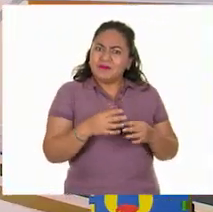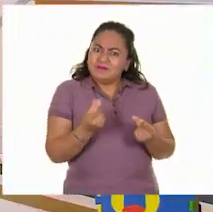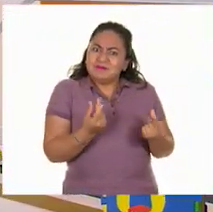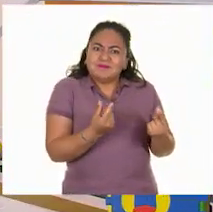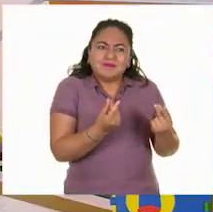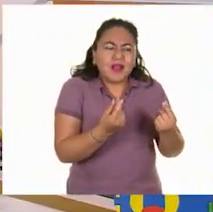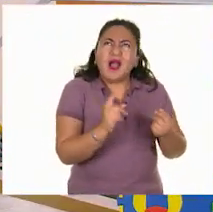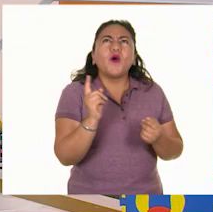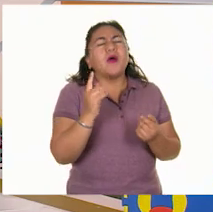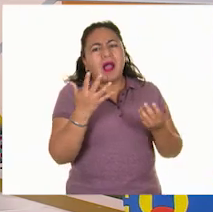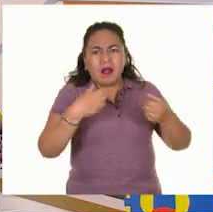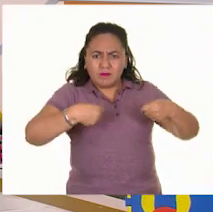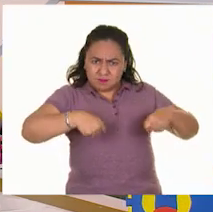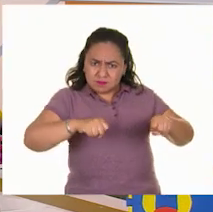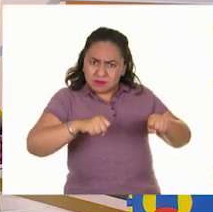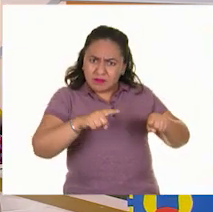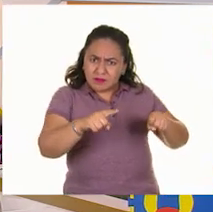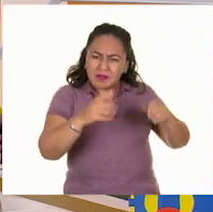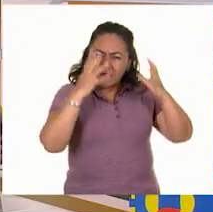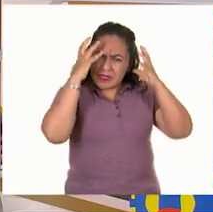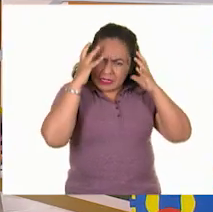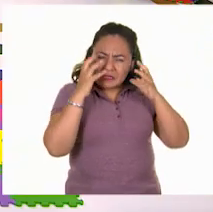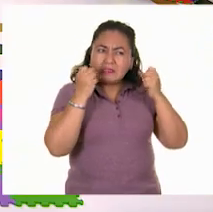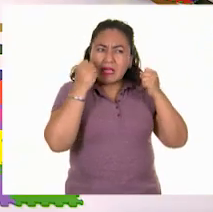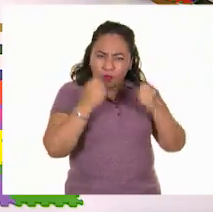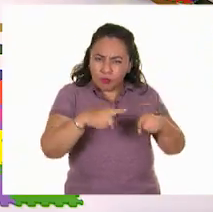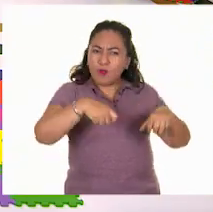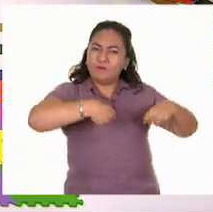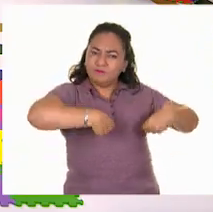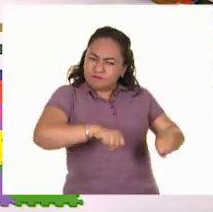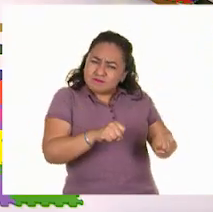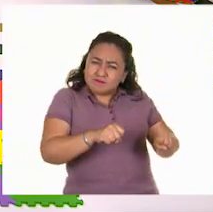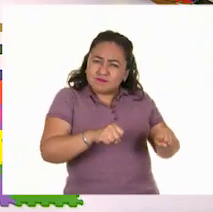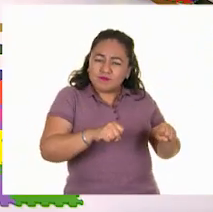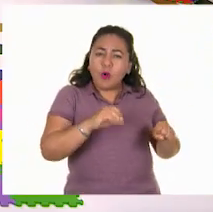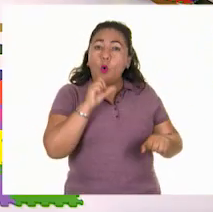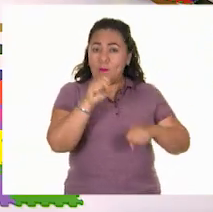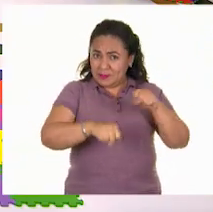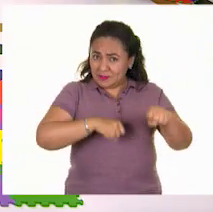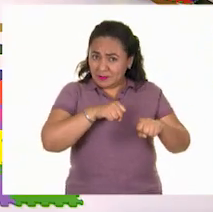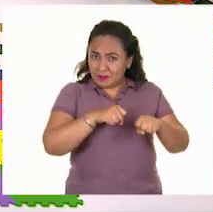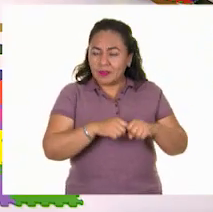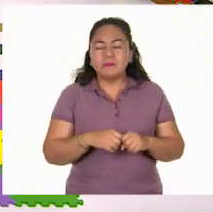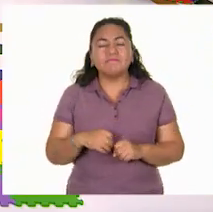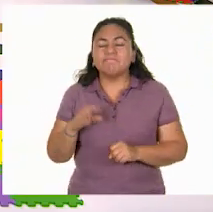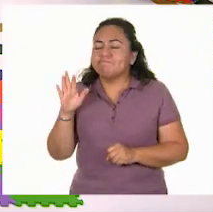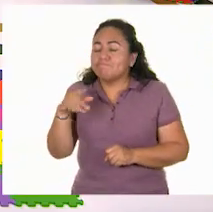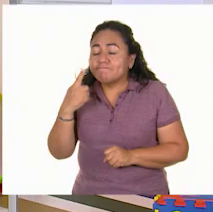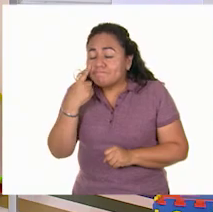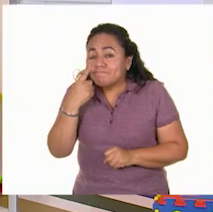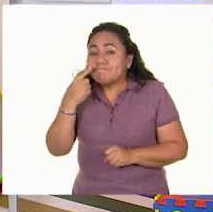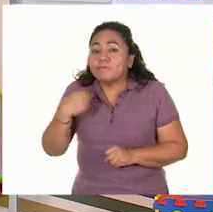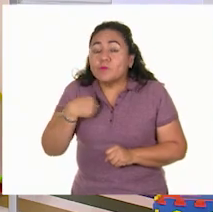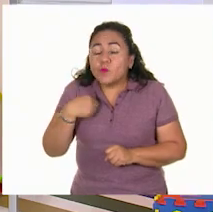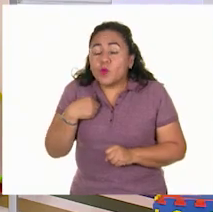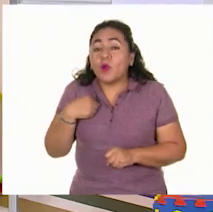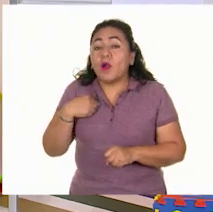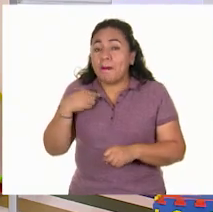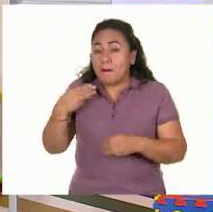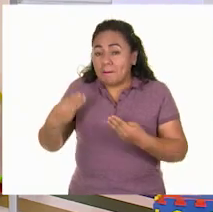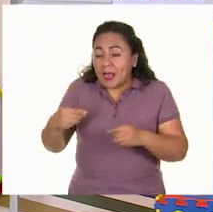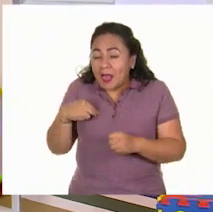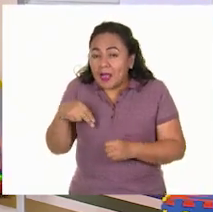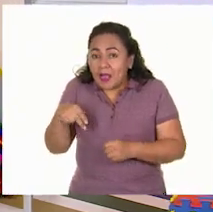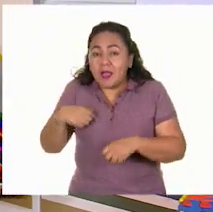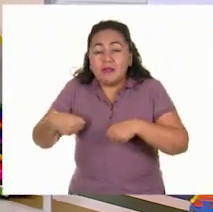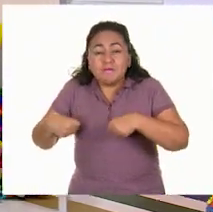Bueno, no motorizada, pero venía seguramente en una motocicleta, en una bicicleta. Fíjate que yo voy al mercado en mi motoneta.